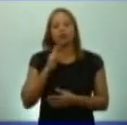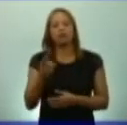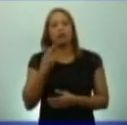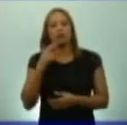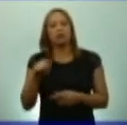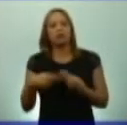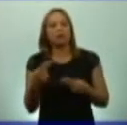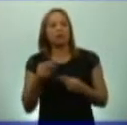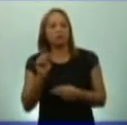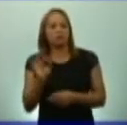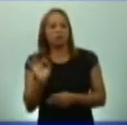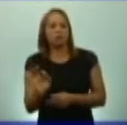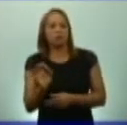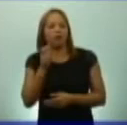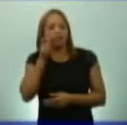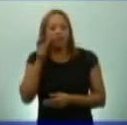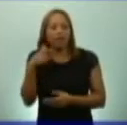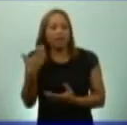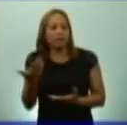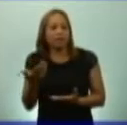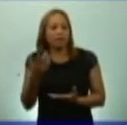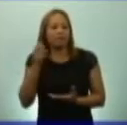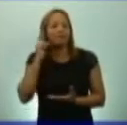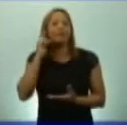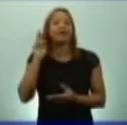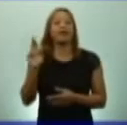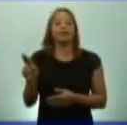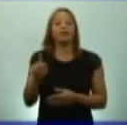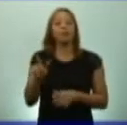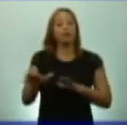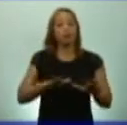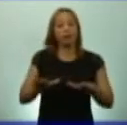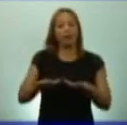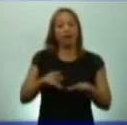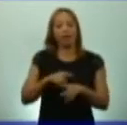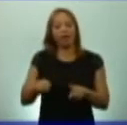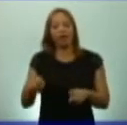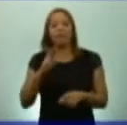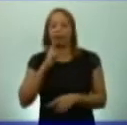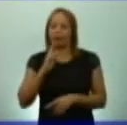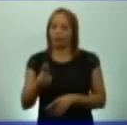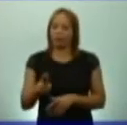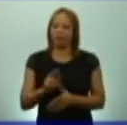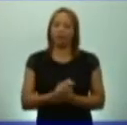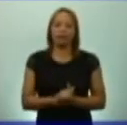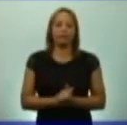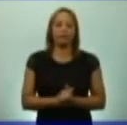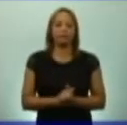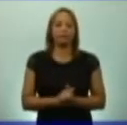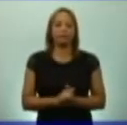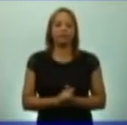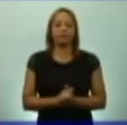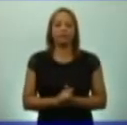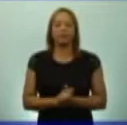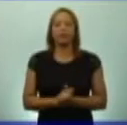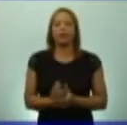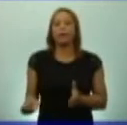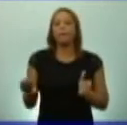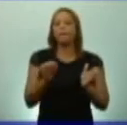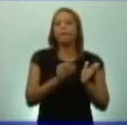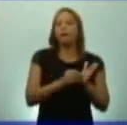esta idea? Estarás bien preparado para poderla responder. Menciona